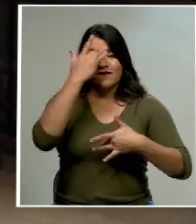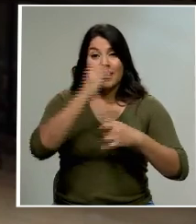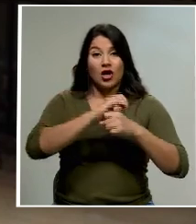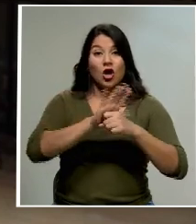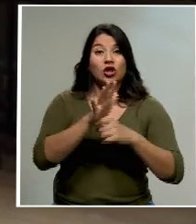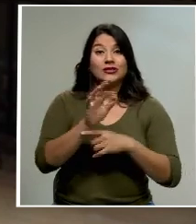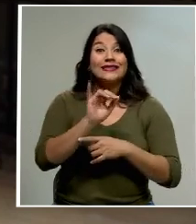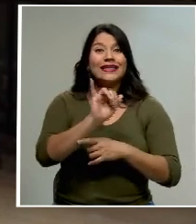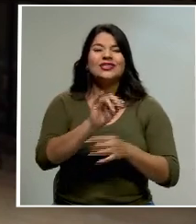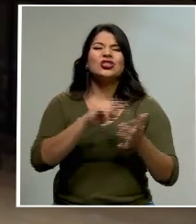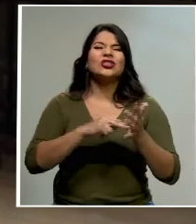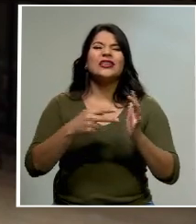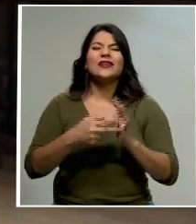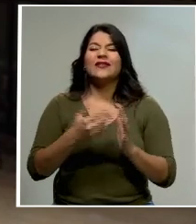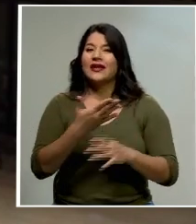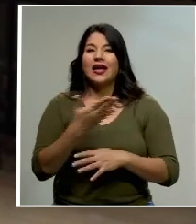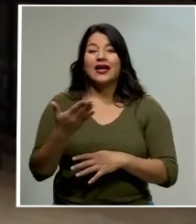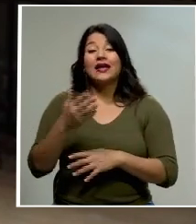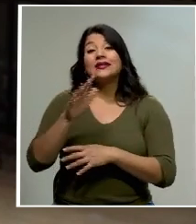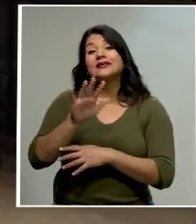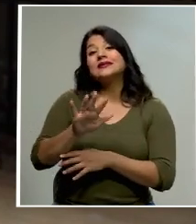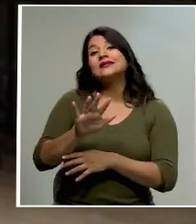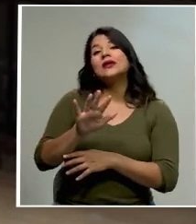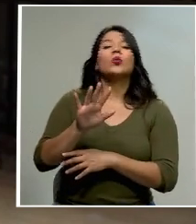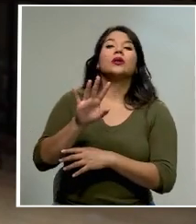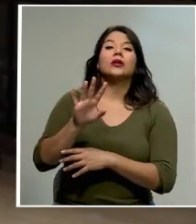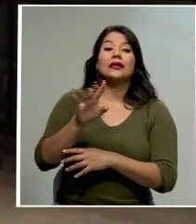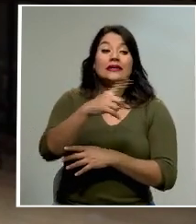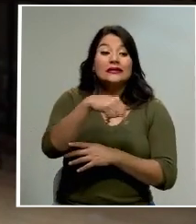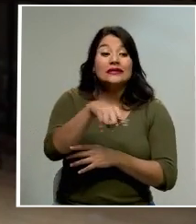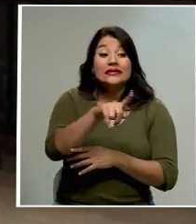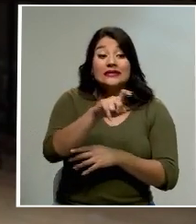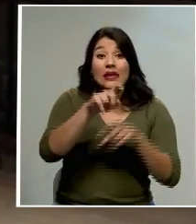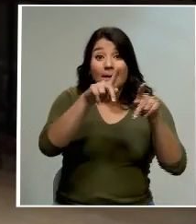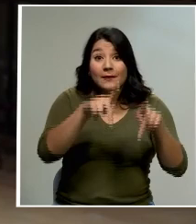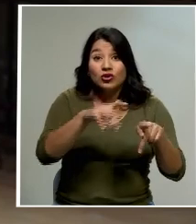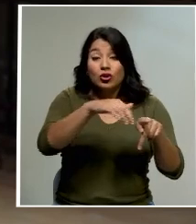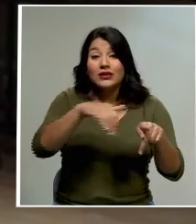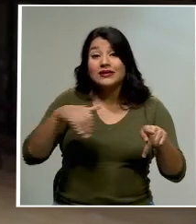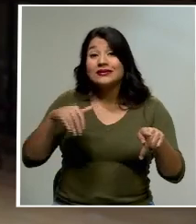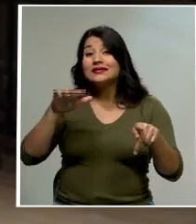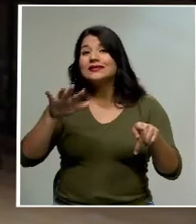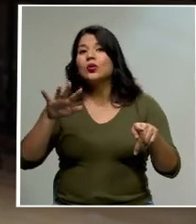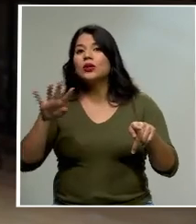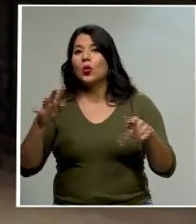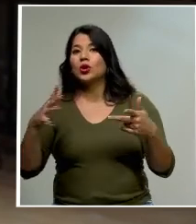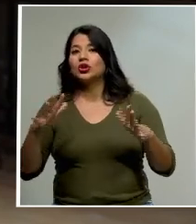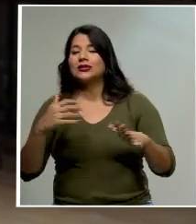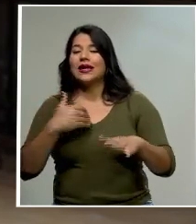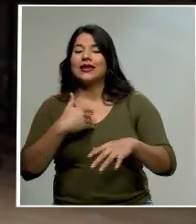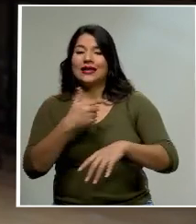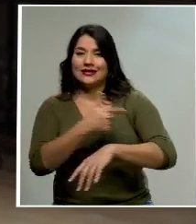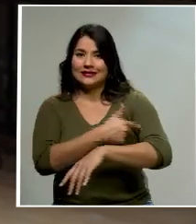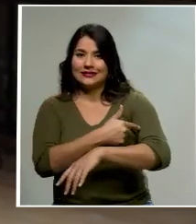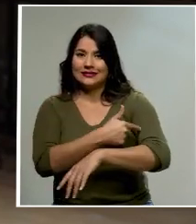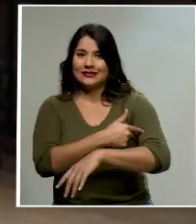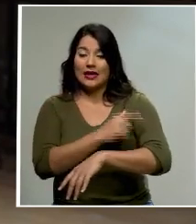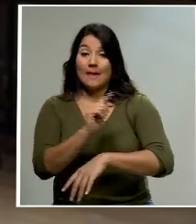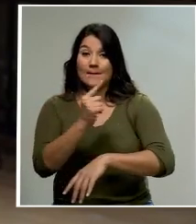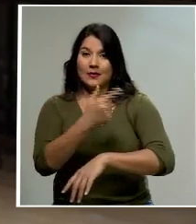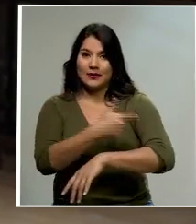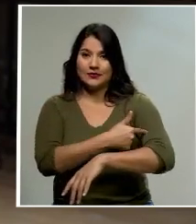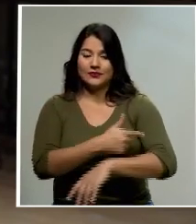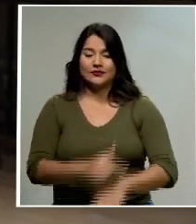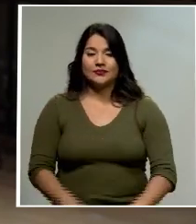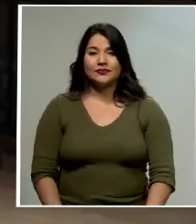Esto equivale a que 54 de cada 100 personas que viven en Costa Rica ya tienen la primera dosis